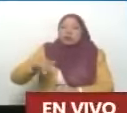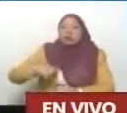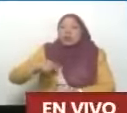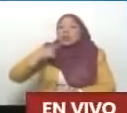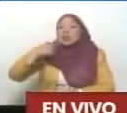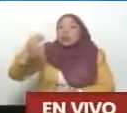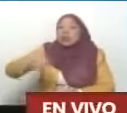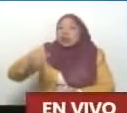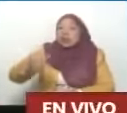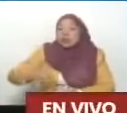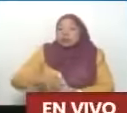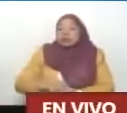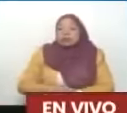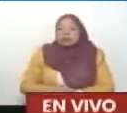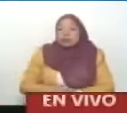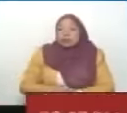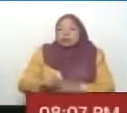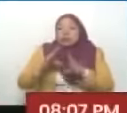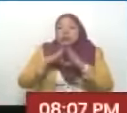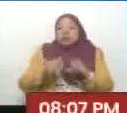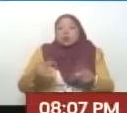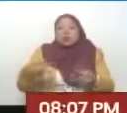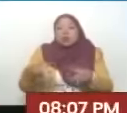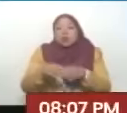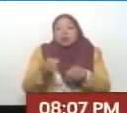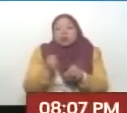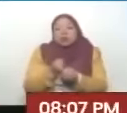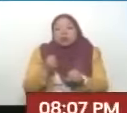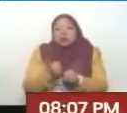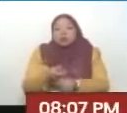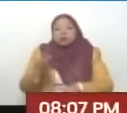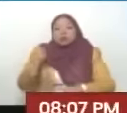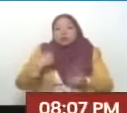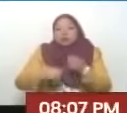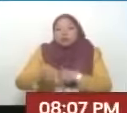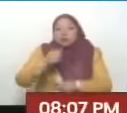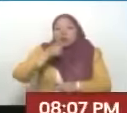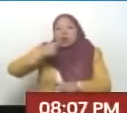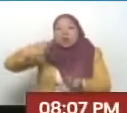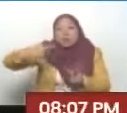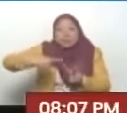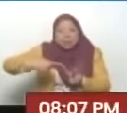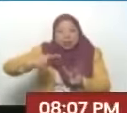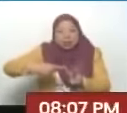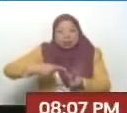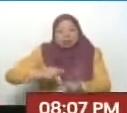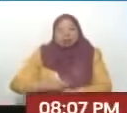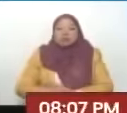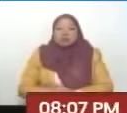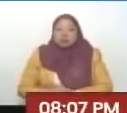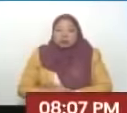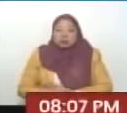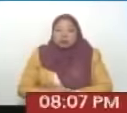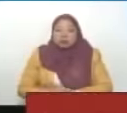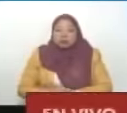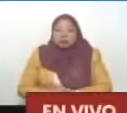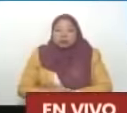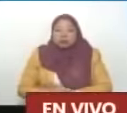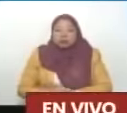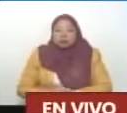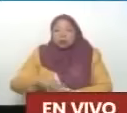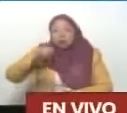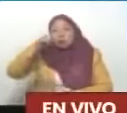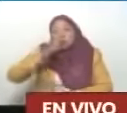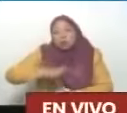verdad en todas las redes, calle, medio y paredes.